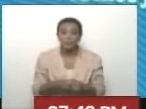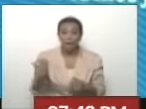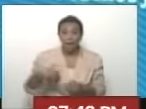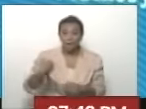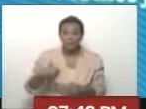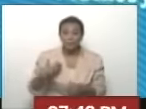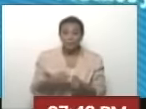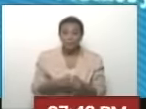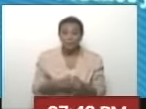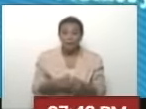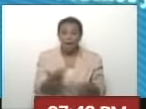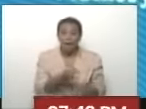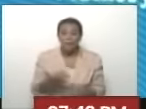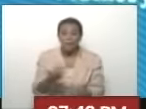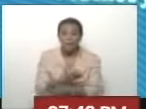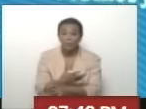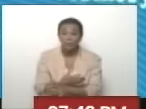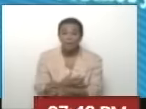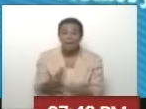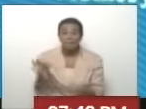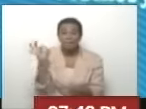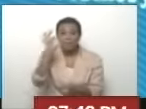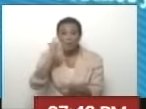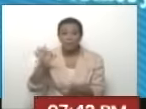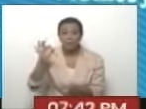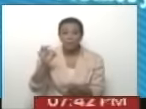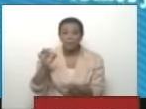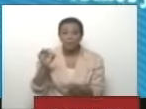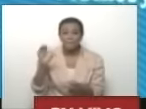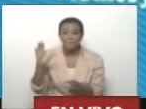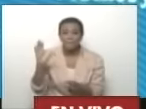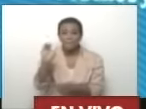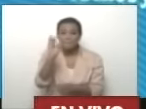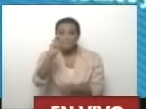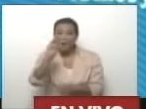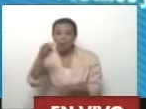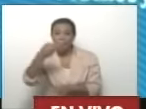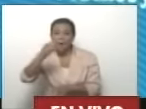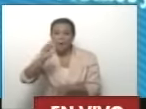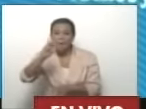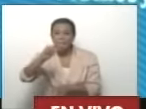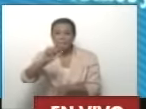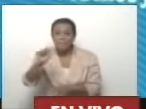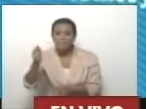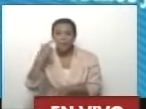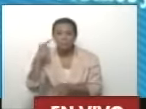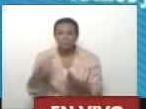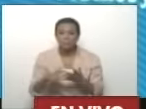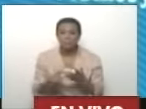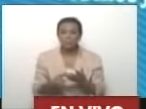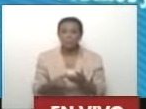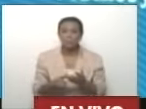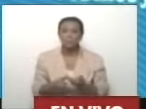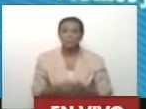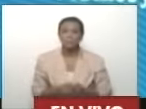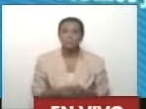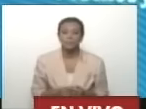Argentina, Armenia, Azerbaiyán, Bahamas del Caribe, Bahamas, nuestros hermanos del Caribe, tomen